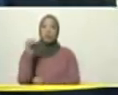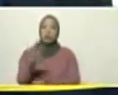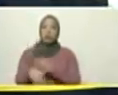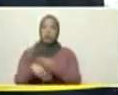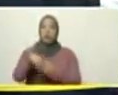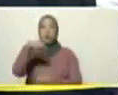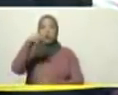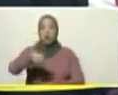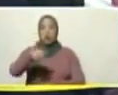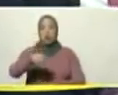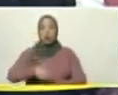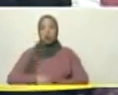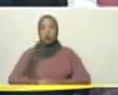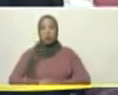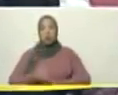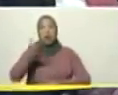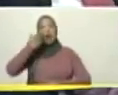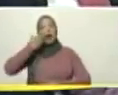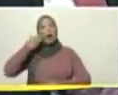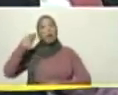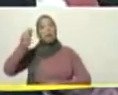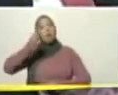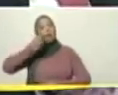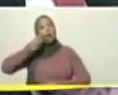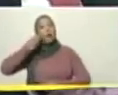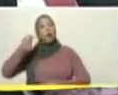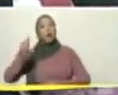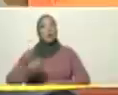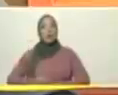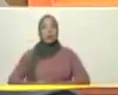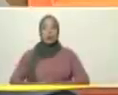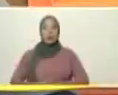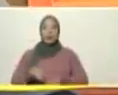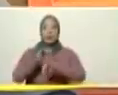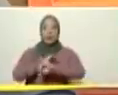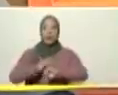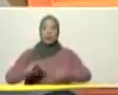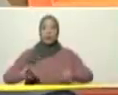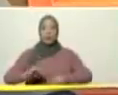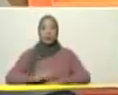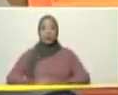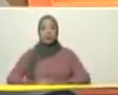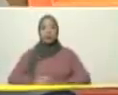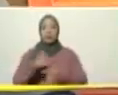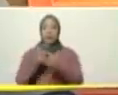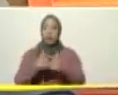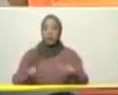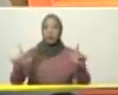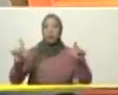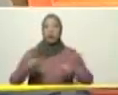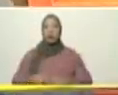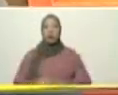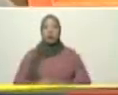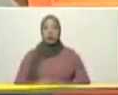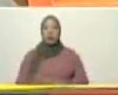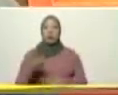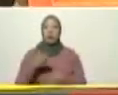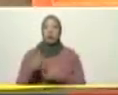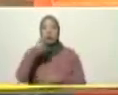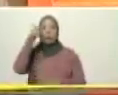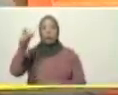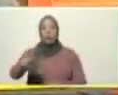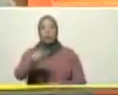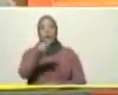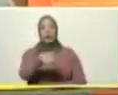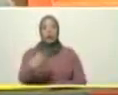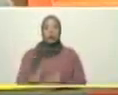hoy, esta experiencia que se ha acumulado, libertaria, popular, con